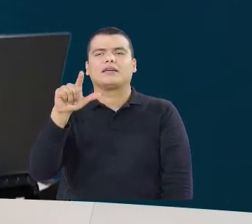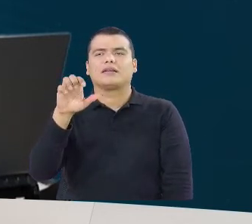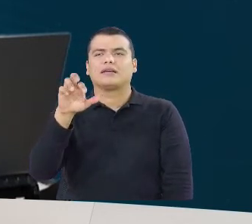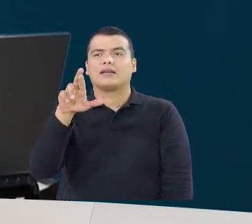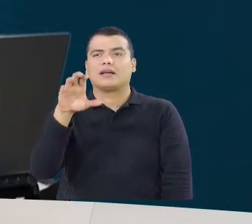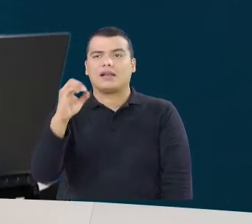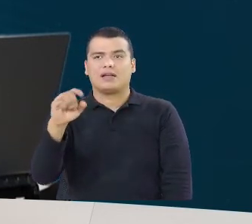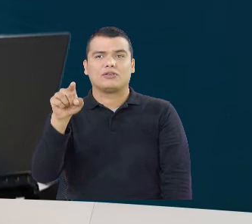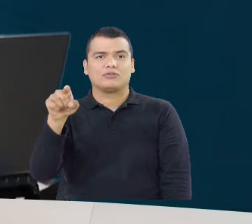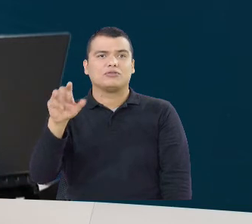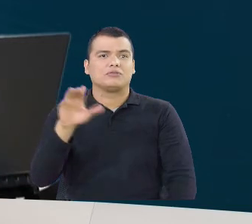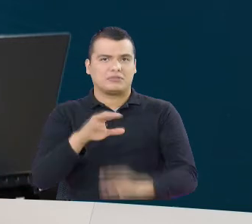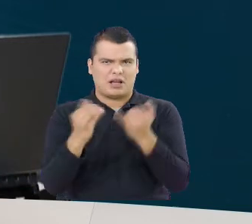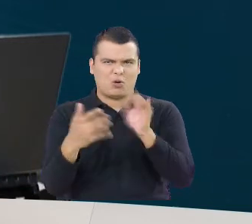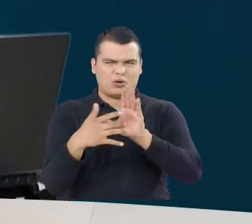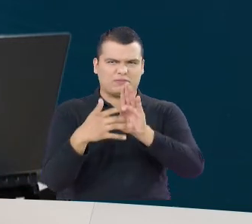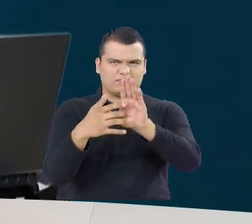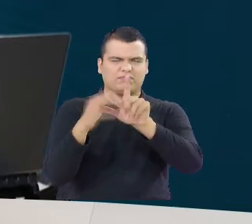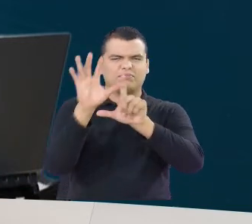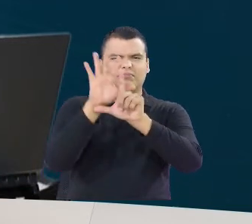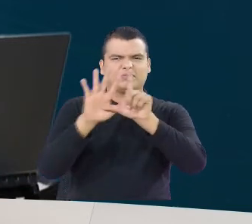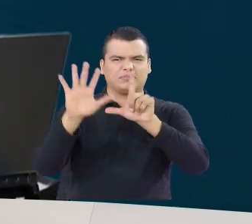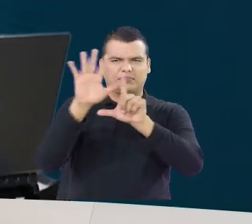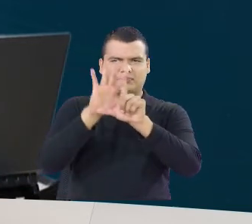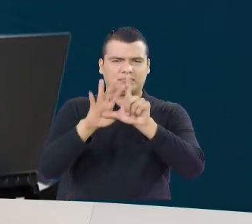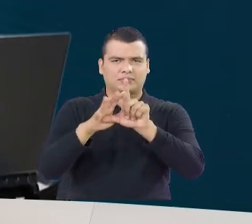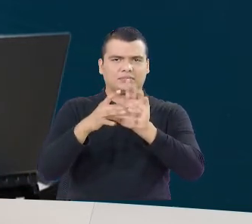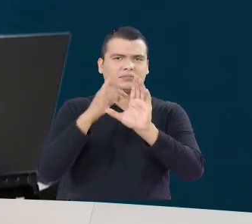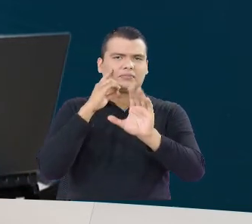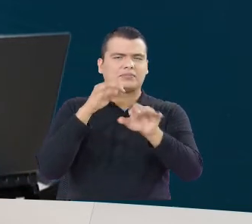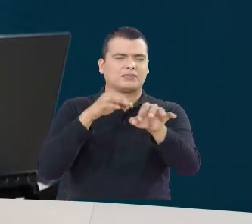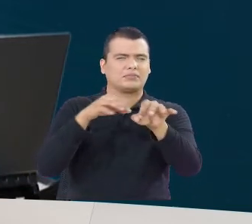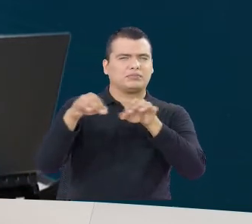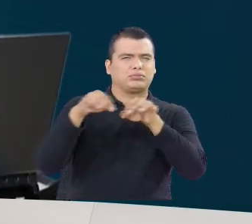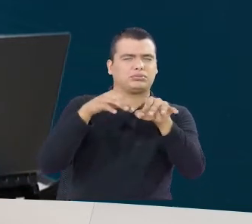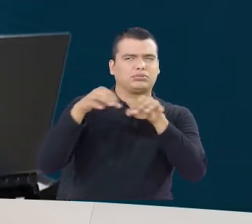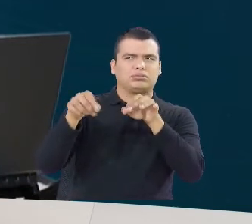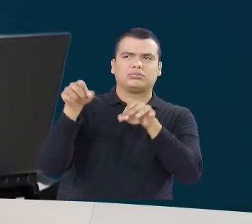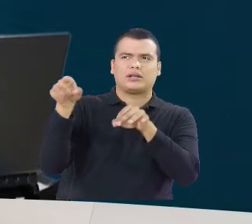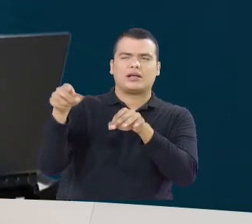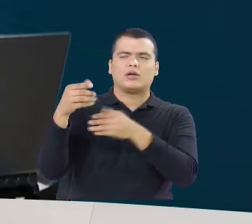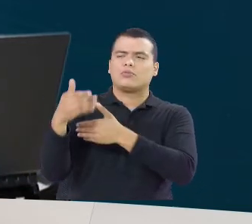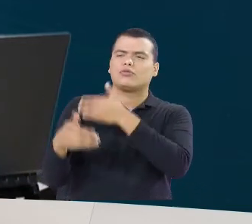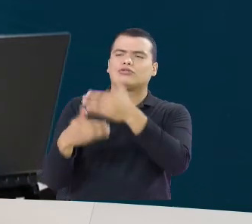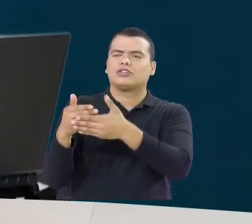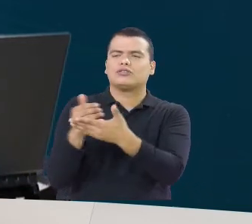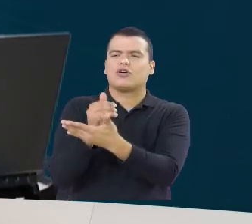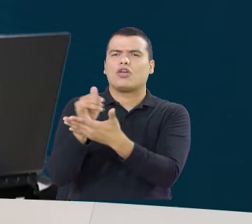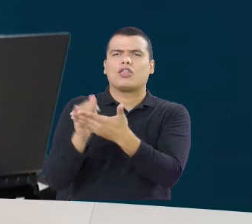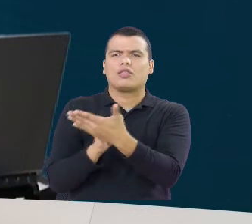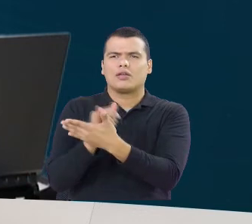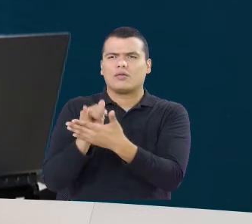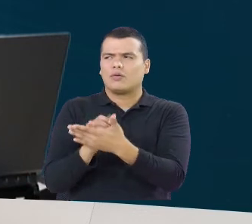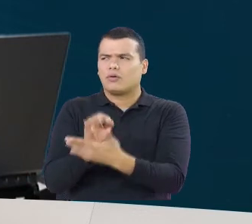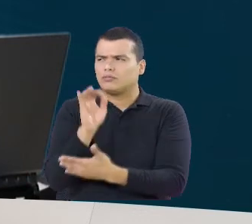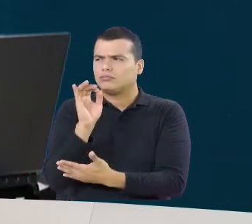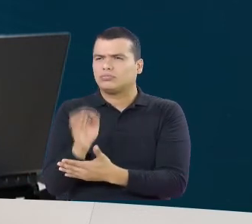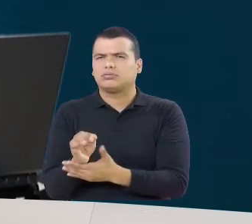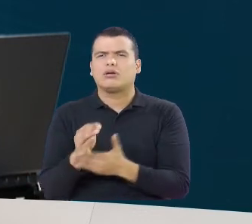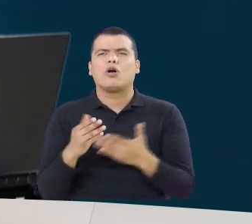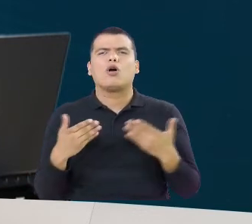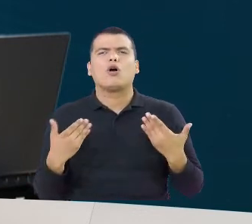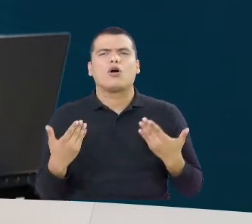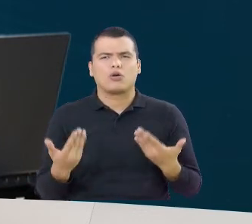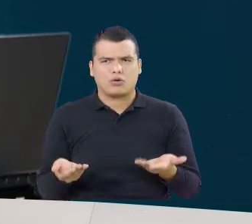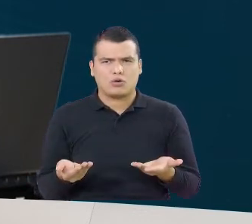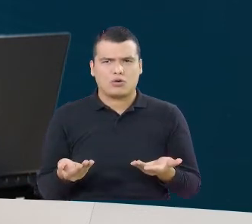vamos más adelante a mirar un video donde se va a apreciar también cómo se dibujó la